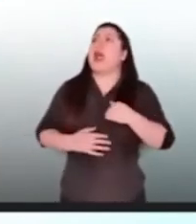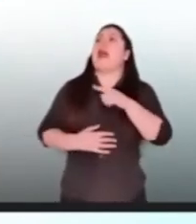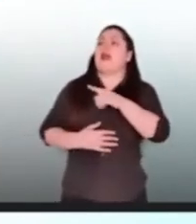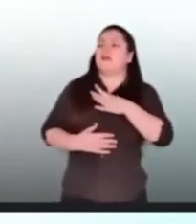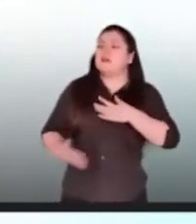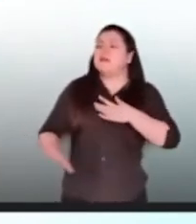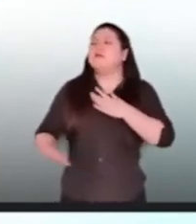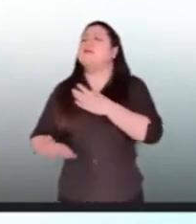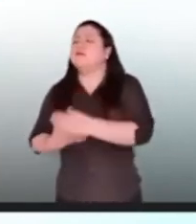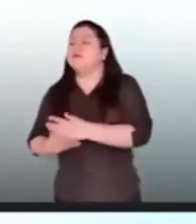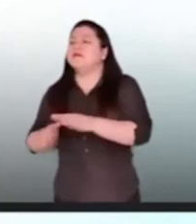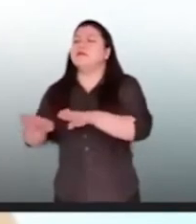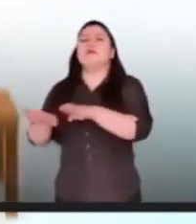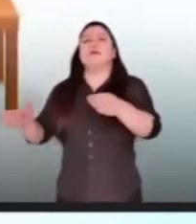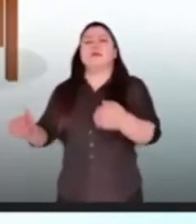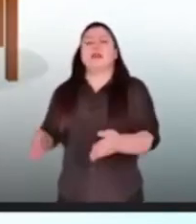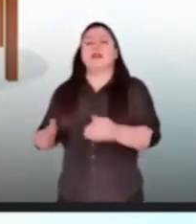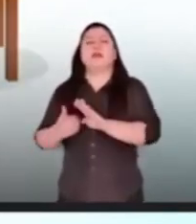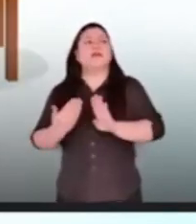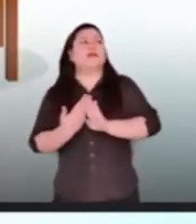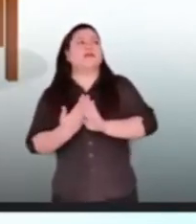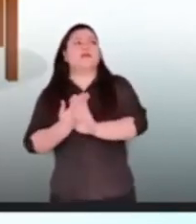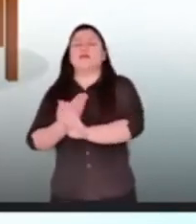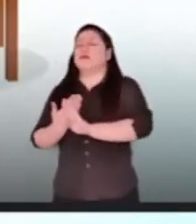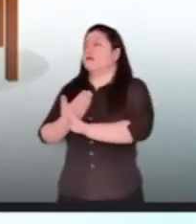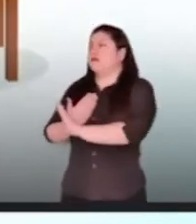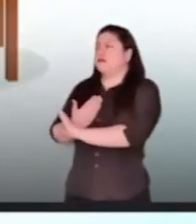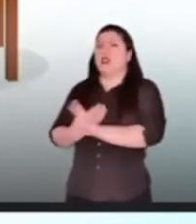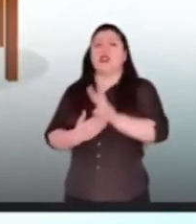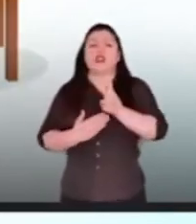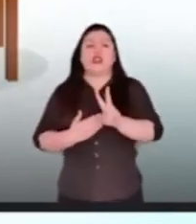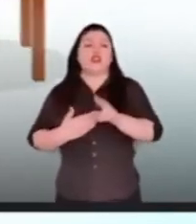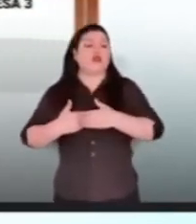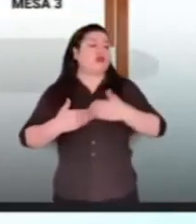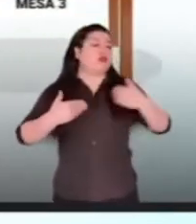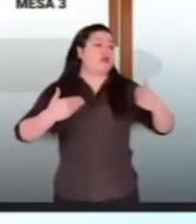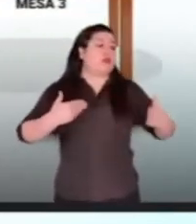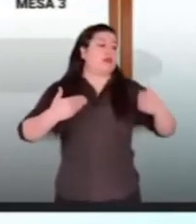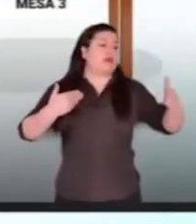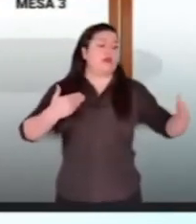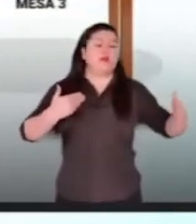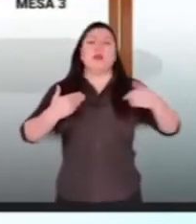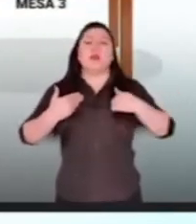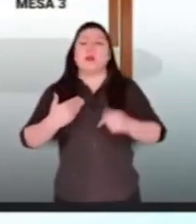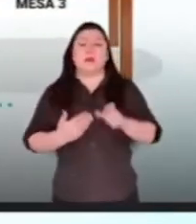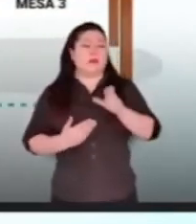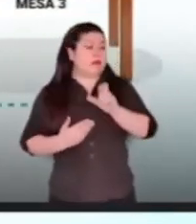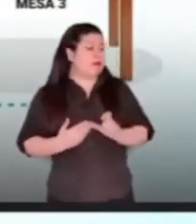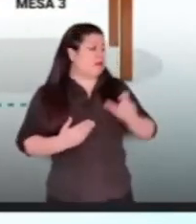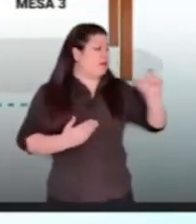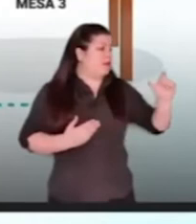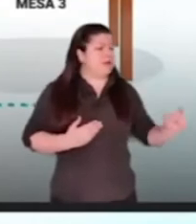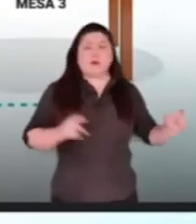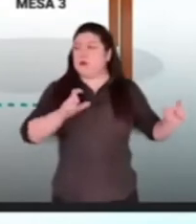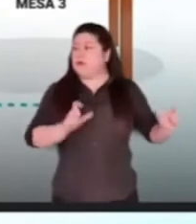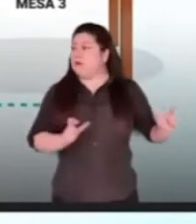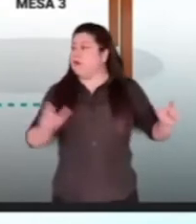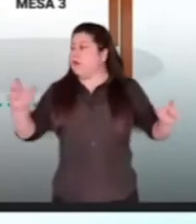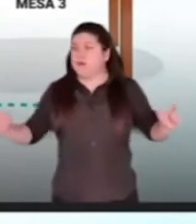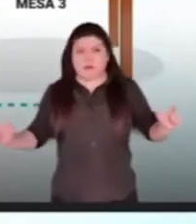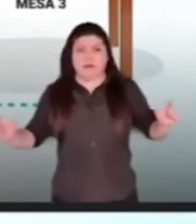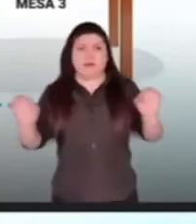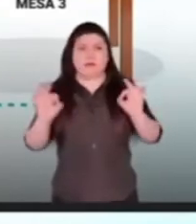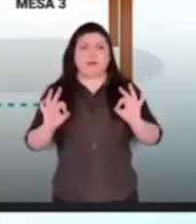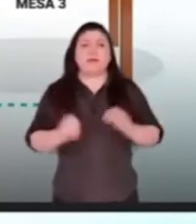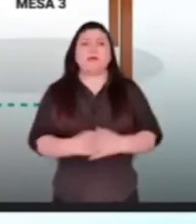Segundo, los jurados de votación identificarán las mesas en donde prestarán el servicio, manteniendo el distanciamiento físico de